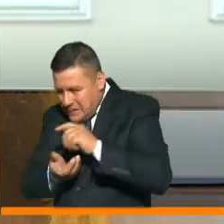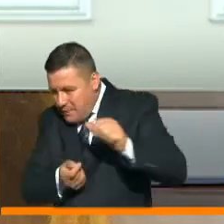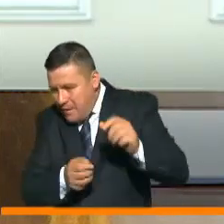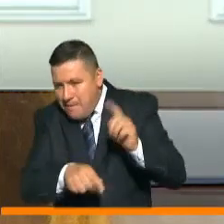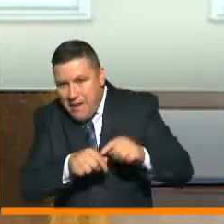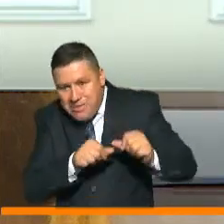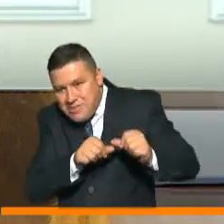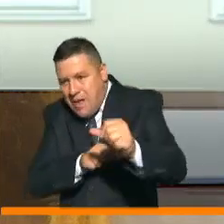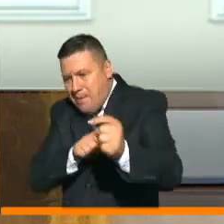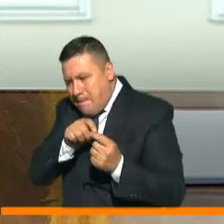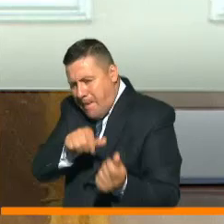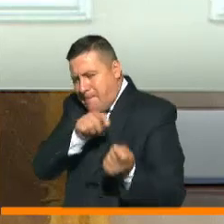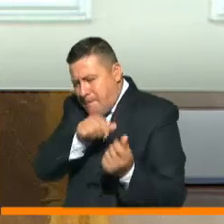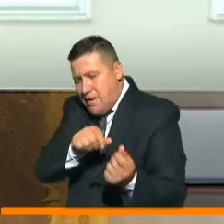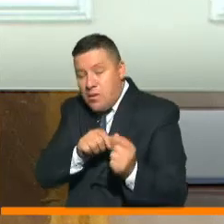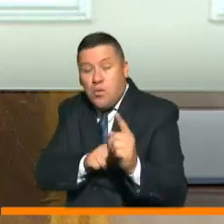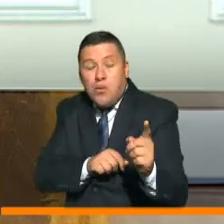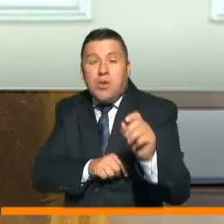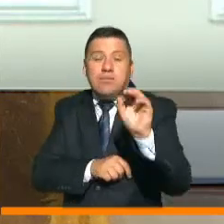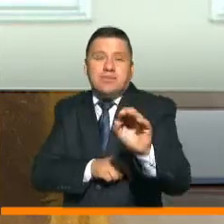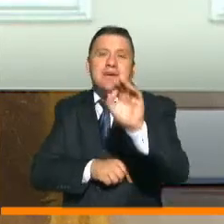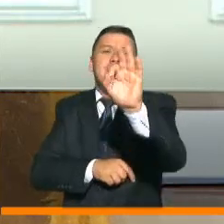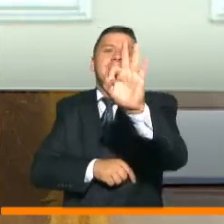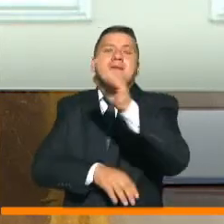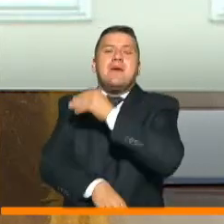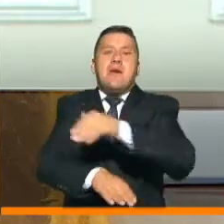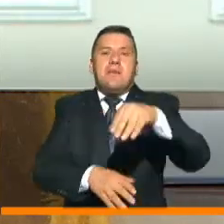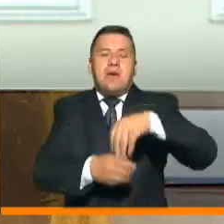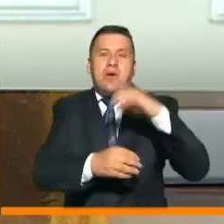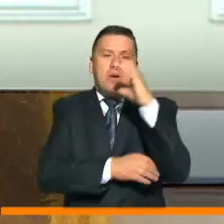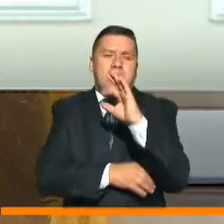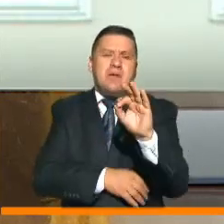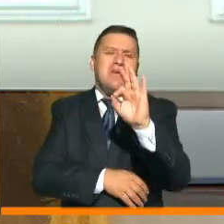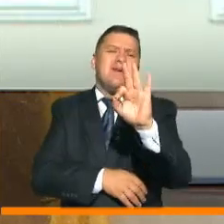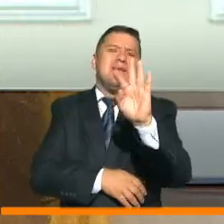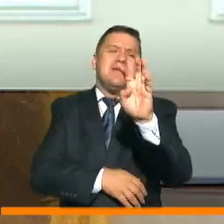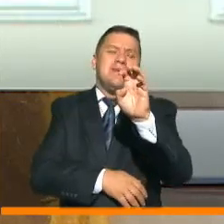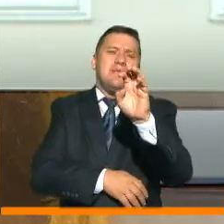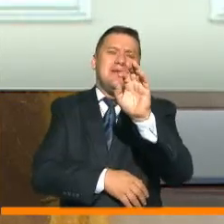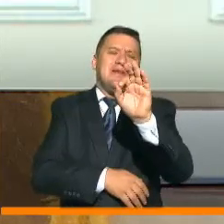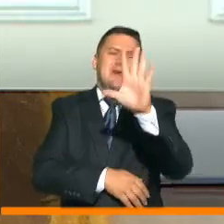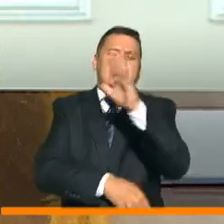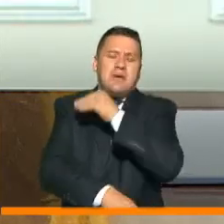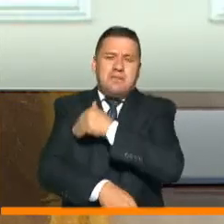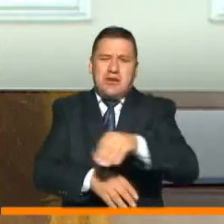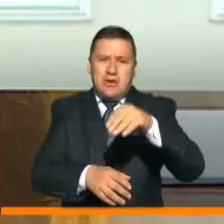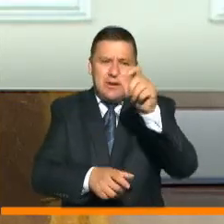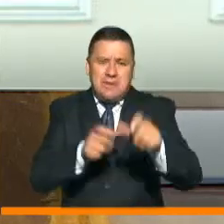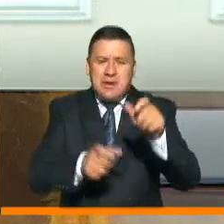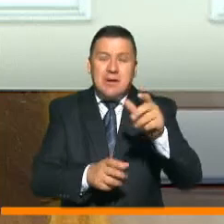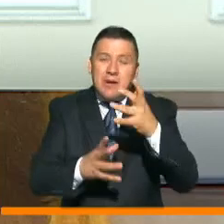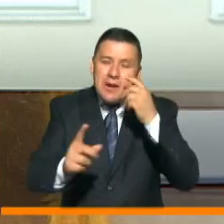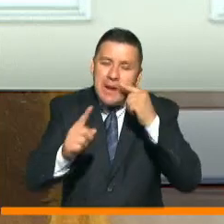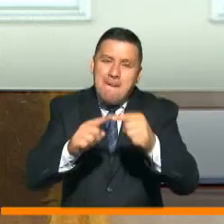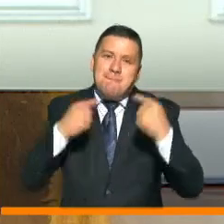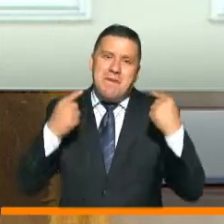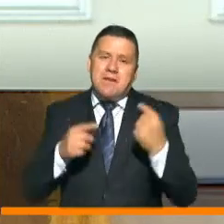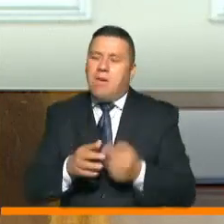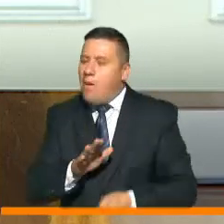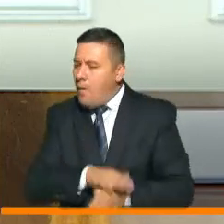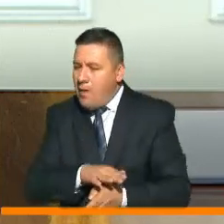nosotros llegar a más de 35 millones de colombianos, a cerca de 35 millones de colombianos. Esa es la meta que nosotros